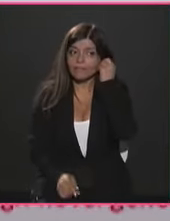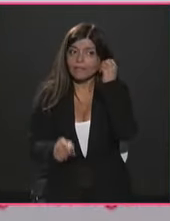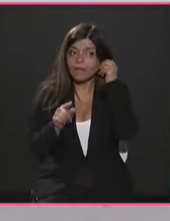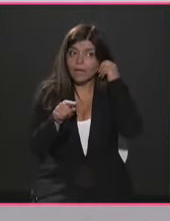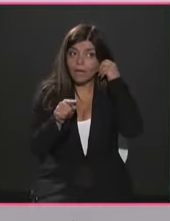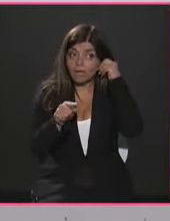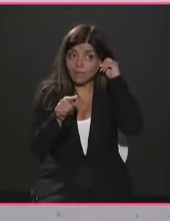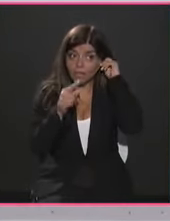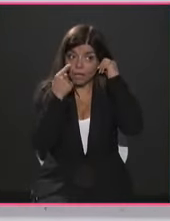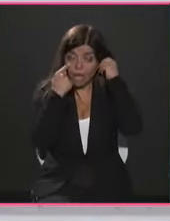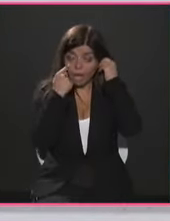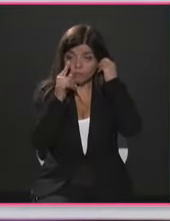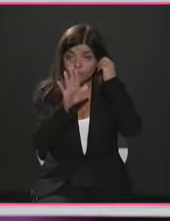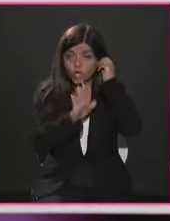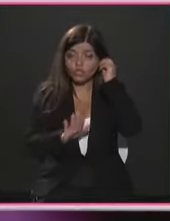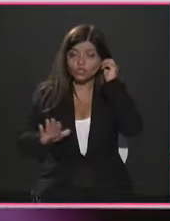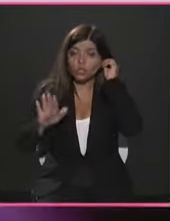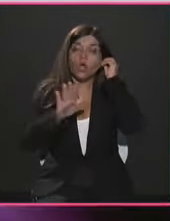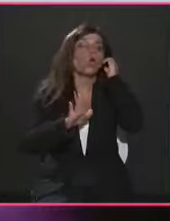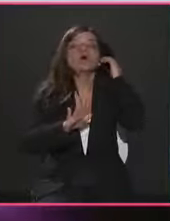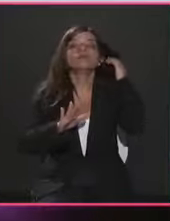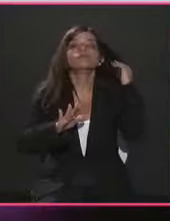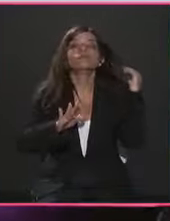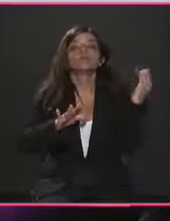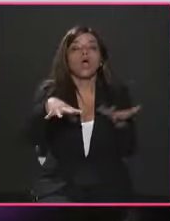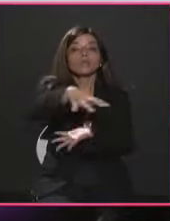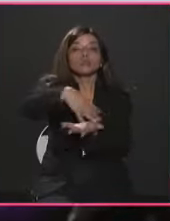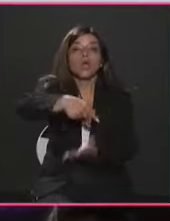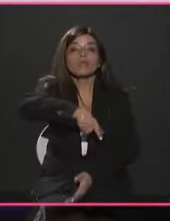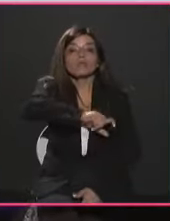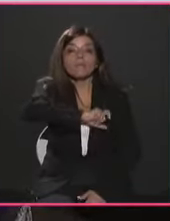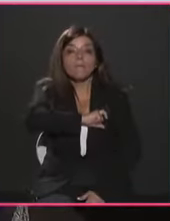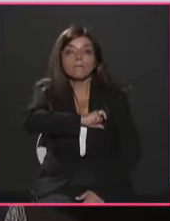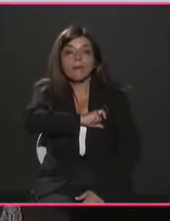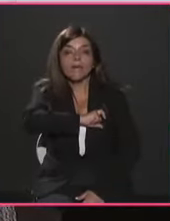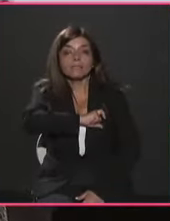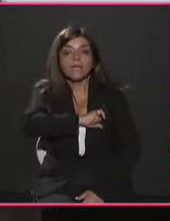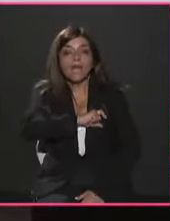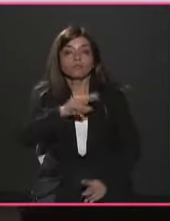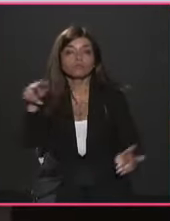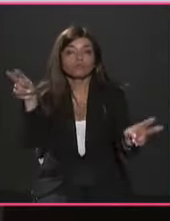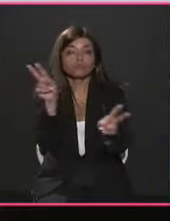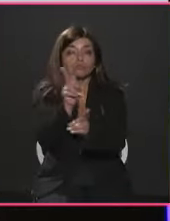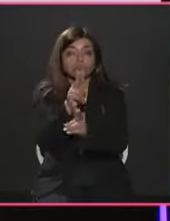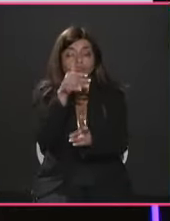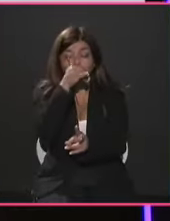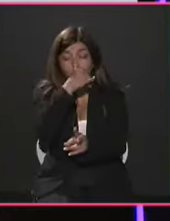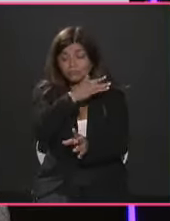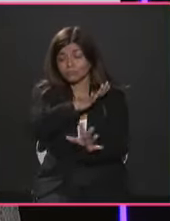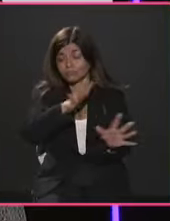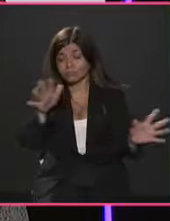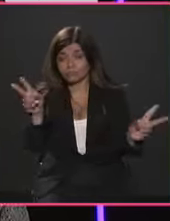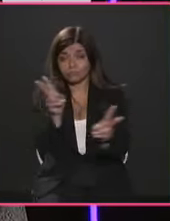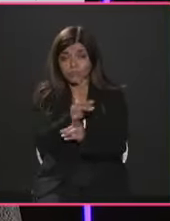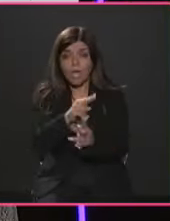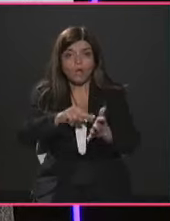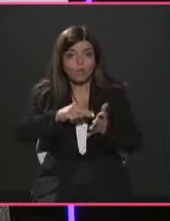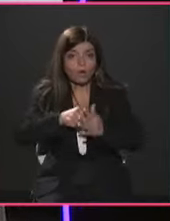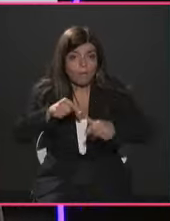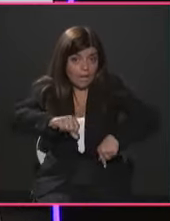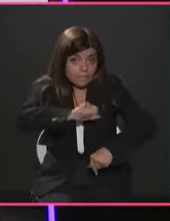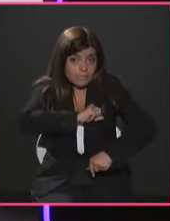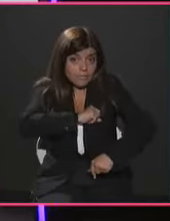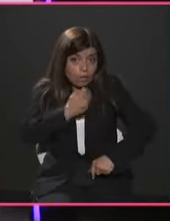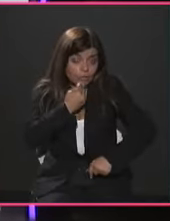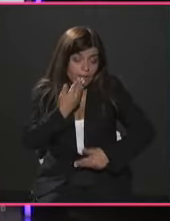Aquí tengo el ejemplo de la ciudad de Barcelona en España que está tiene un aire muy contaminado eso también es un problema aquí en Santiago como